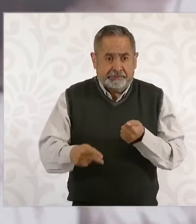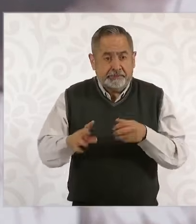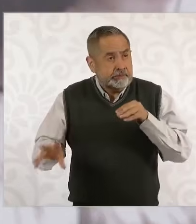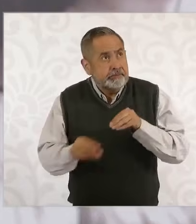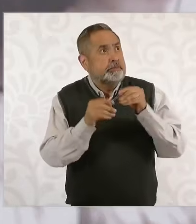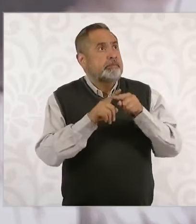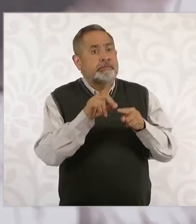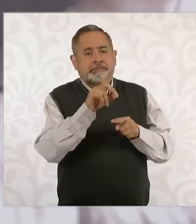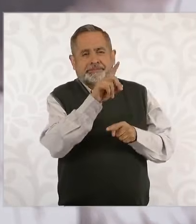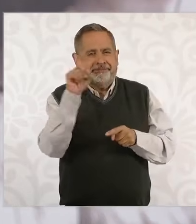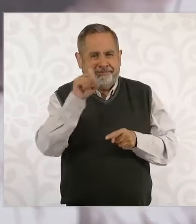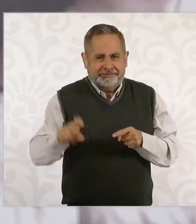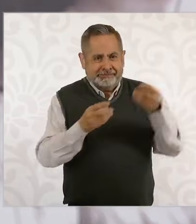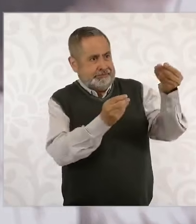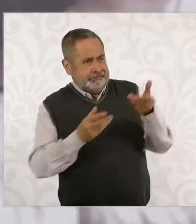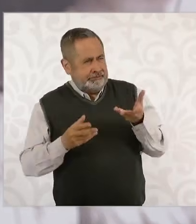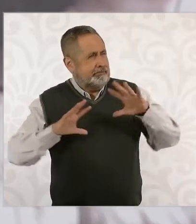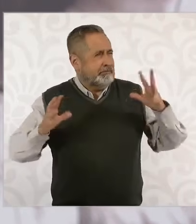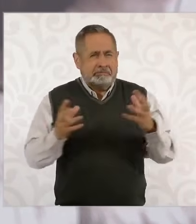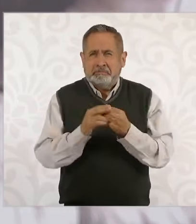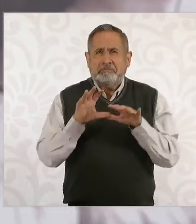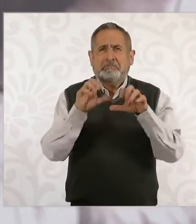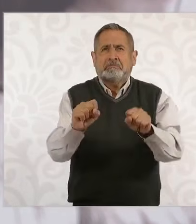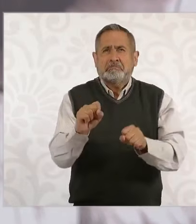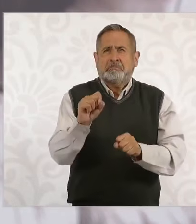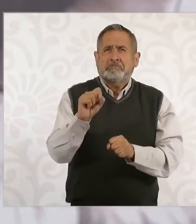son otros 200, vamos a llegar a